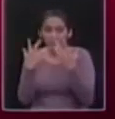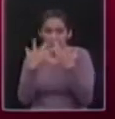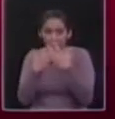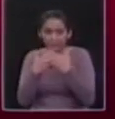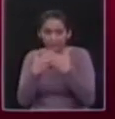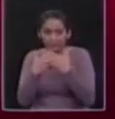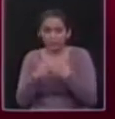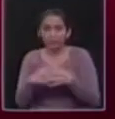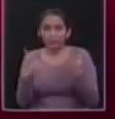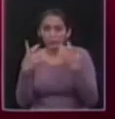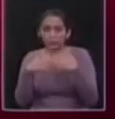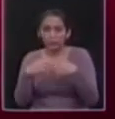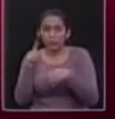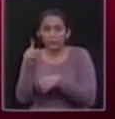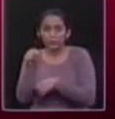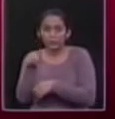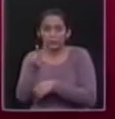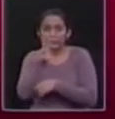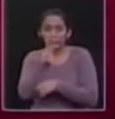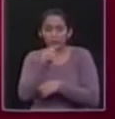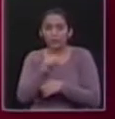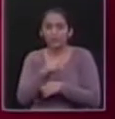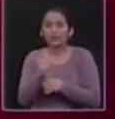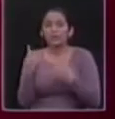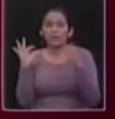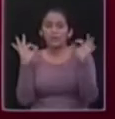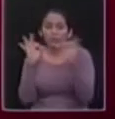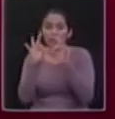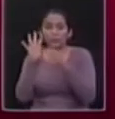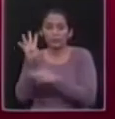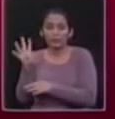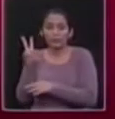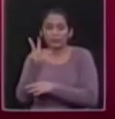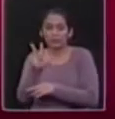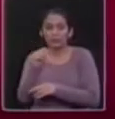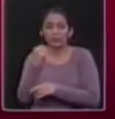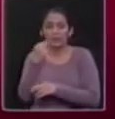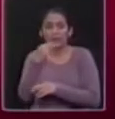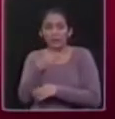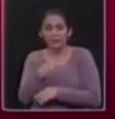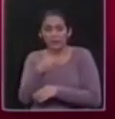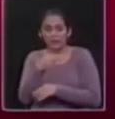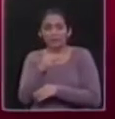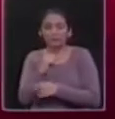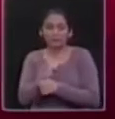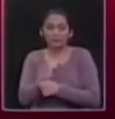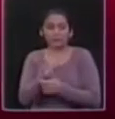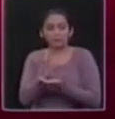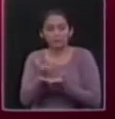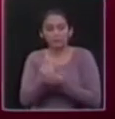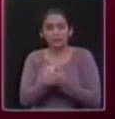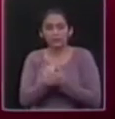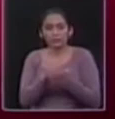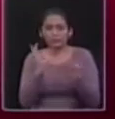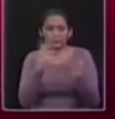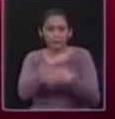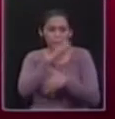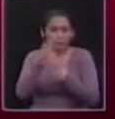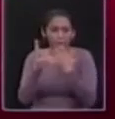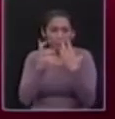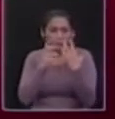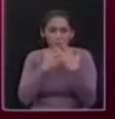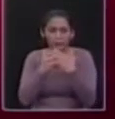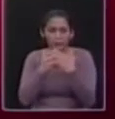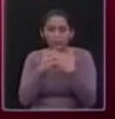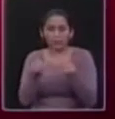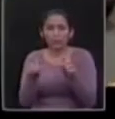un motor eléctrico de 43 HP aproximadamente, que combinados dan una potencia de 140 caballos